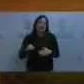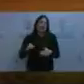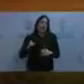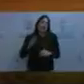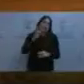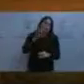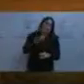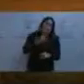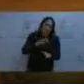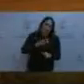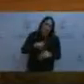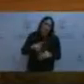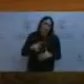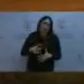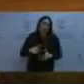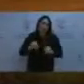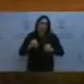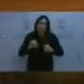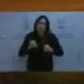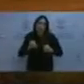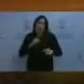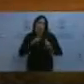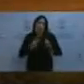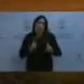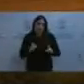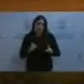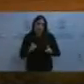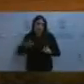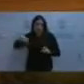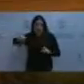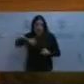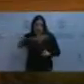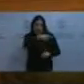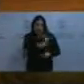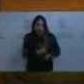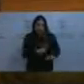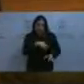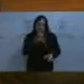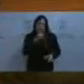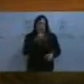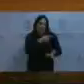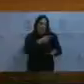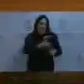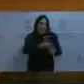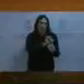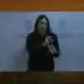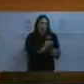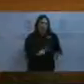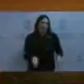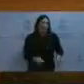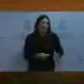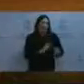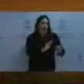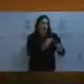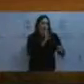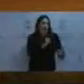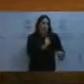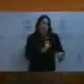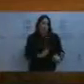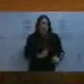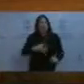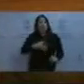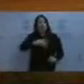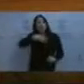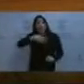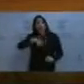¿no? Como es normal. Me refiero en pie de guerra a ellos, no a ustedes, que la mentira es un medio natural. Quizá ese sea el motivo